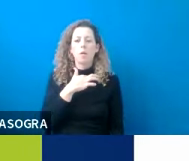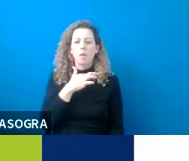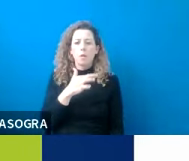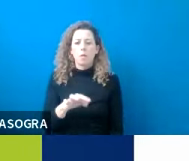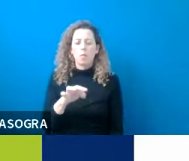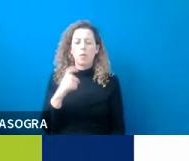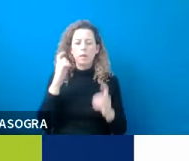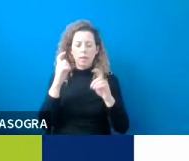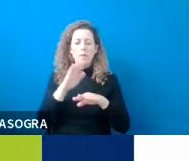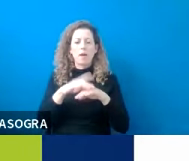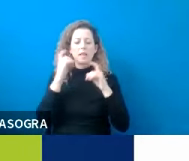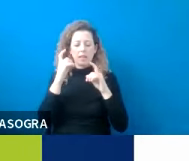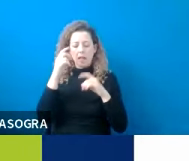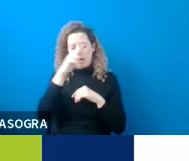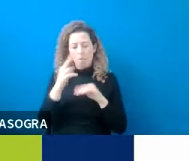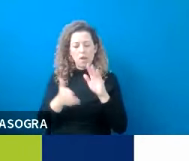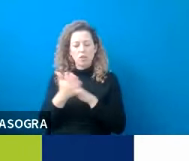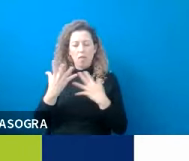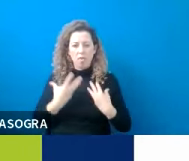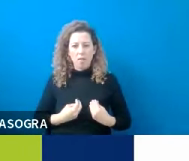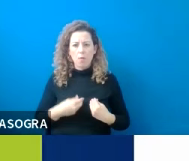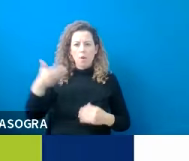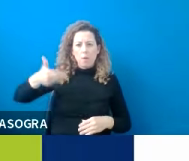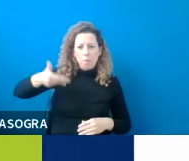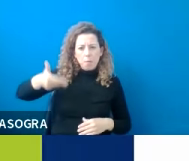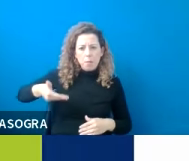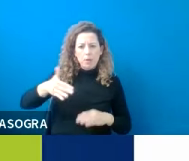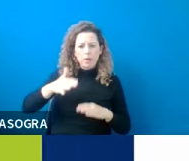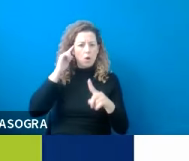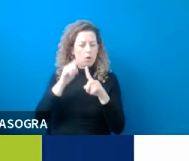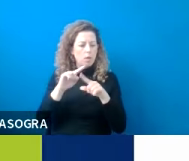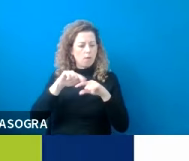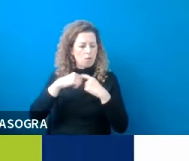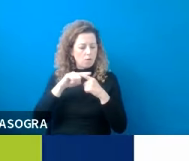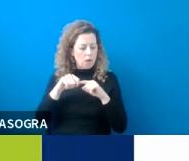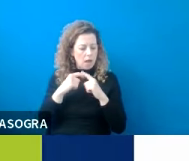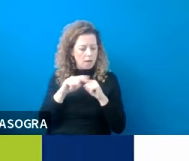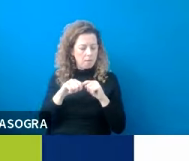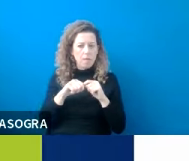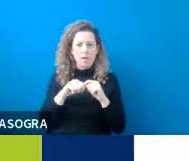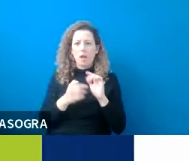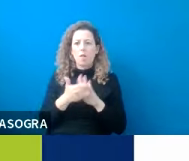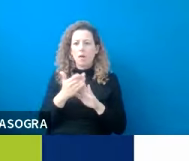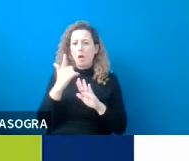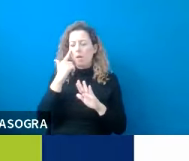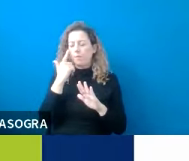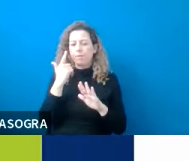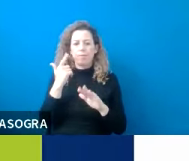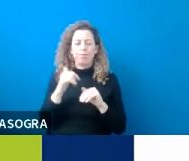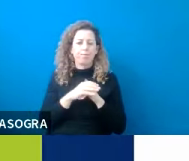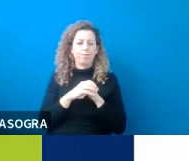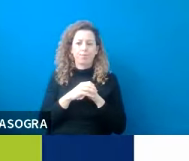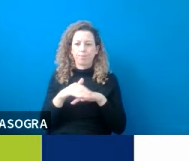es difícil y luego lo más importante para que estas familias no se vayan con tanta angustia y encuentren que han llegado a un sitio donde son